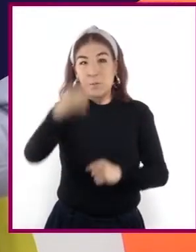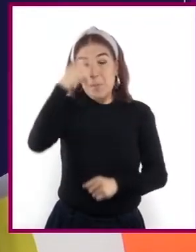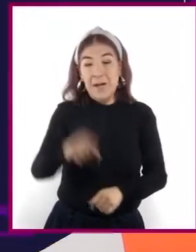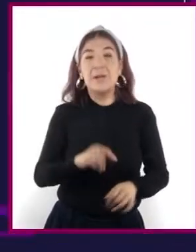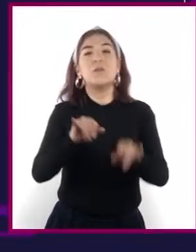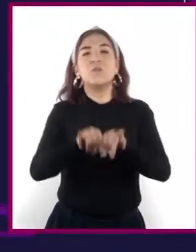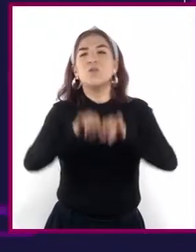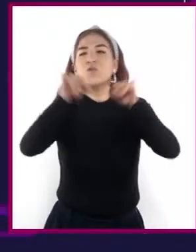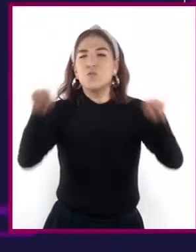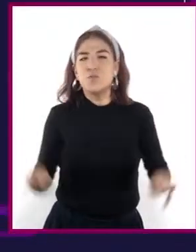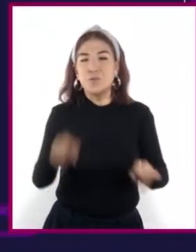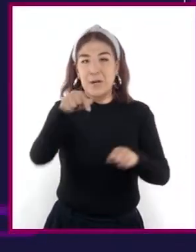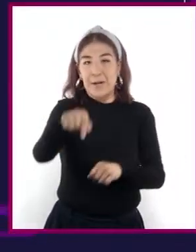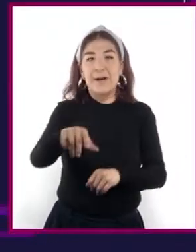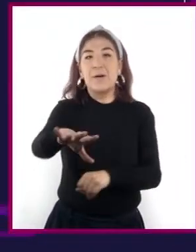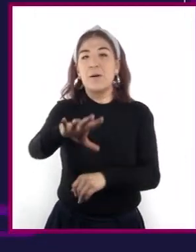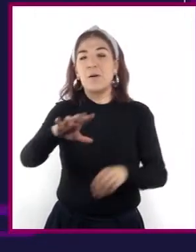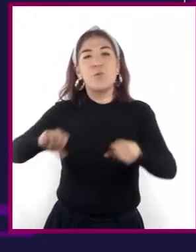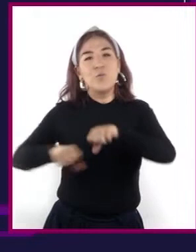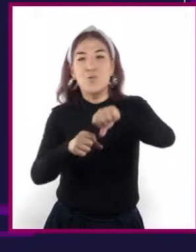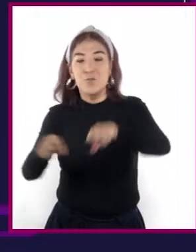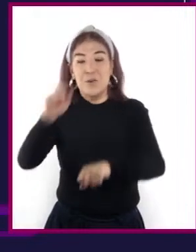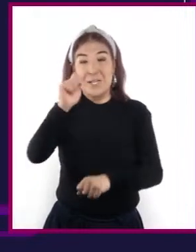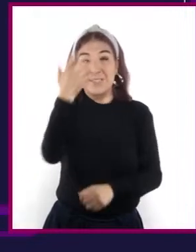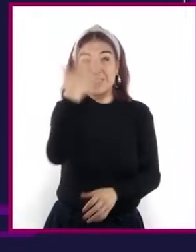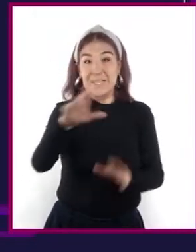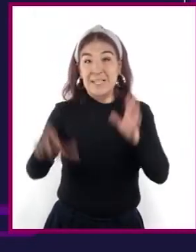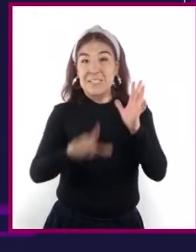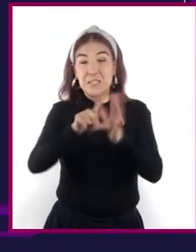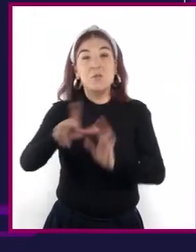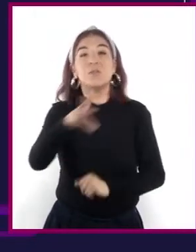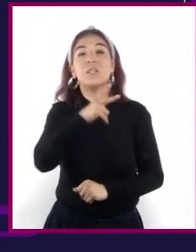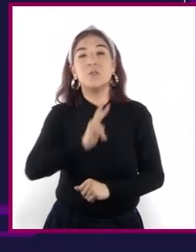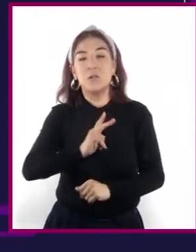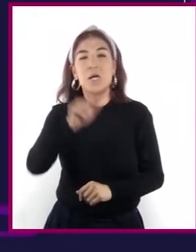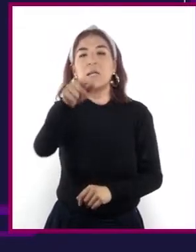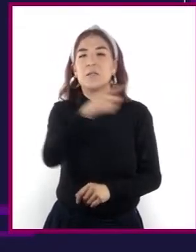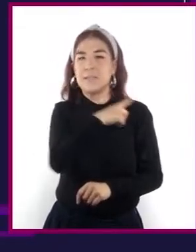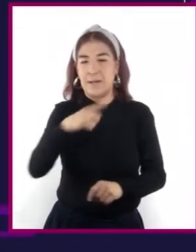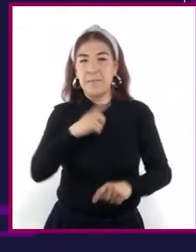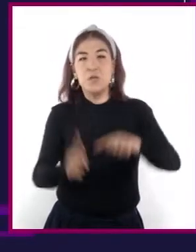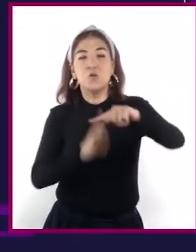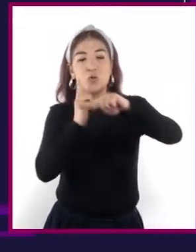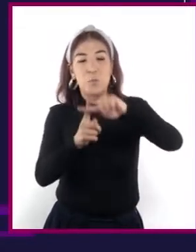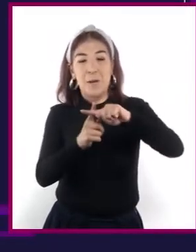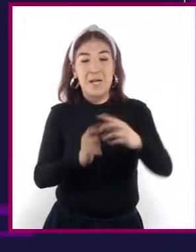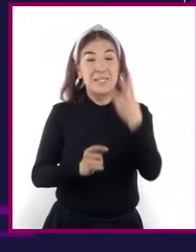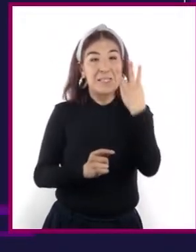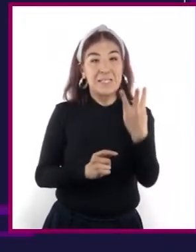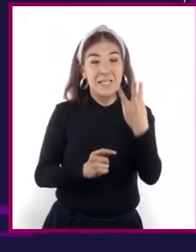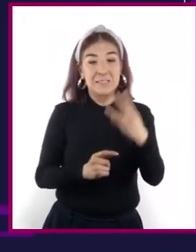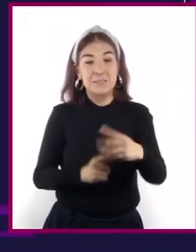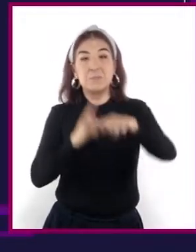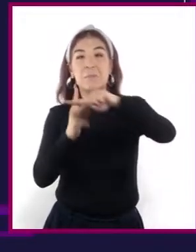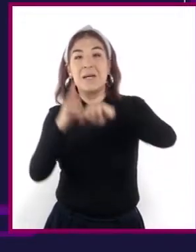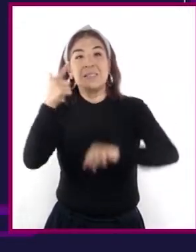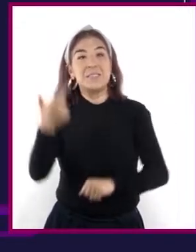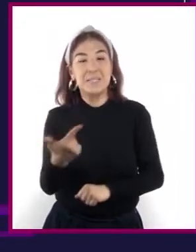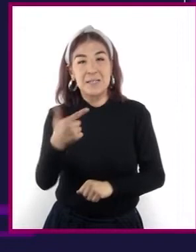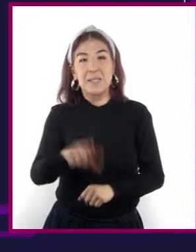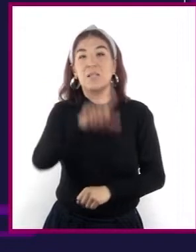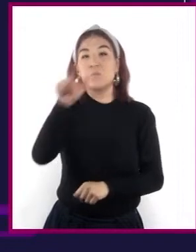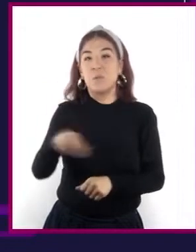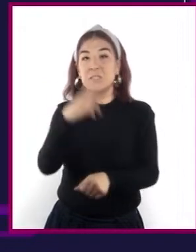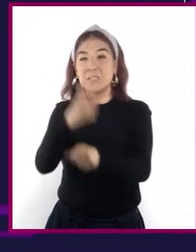distancia recorrida que corresponde a 10 litros de gasolina, se pueden sumar 3 con 7 y de la segunda magnitud se